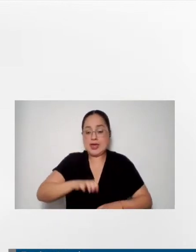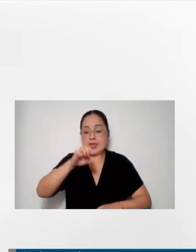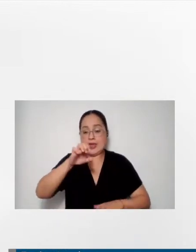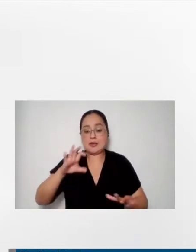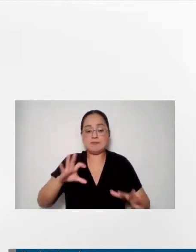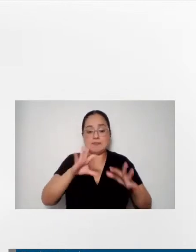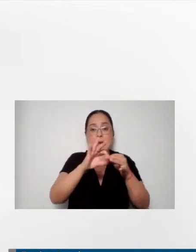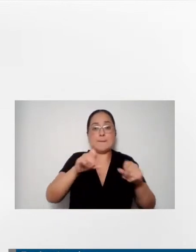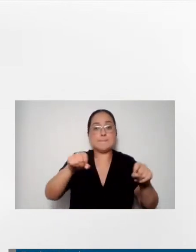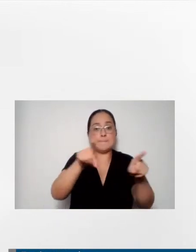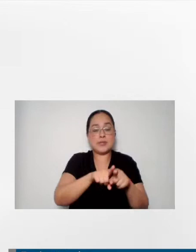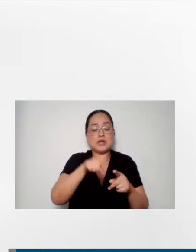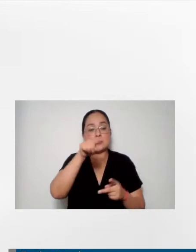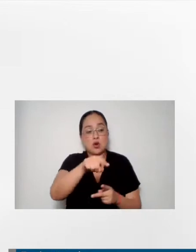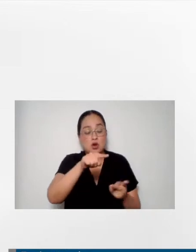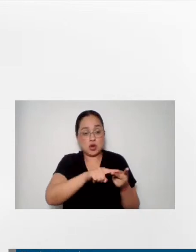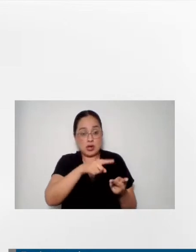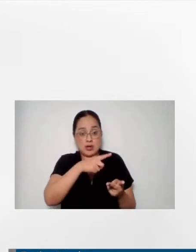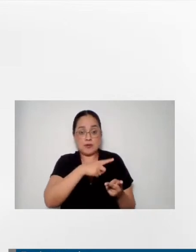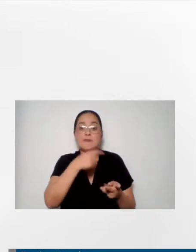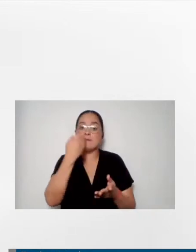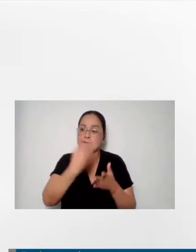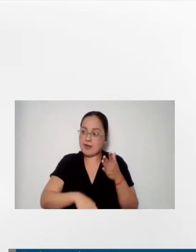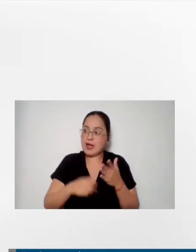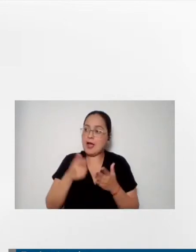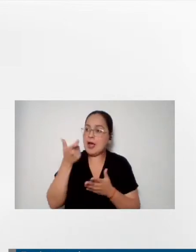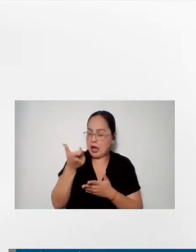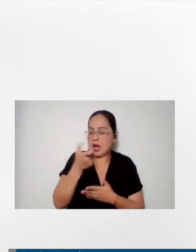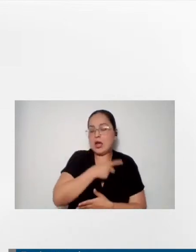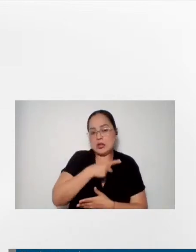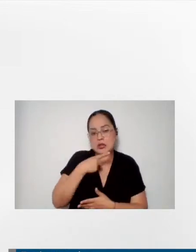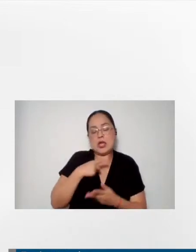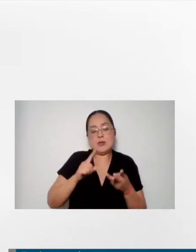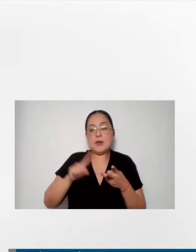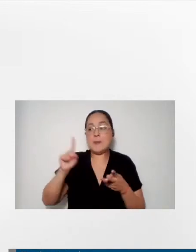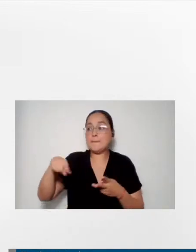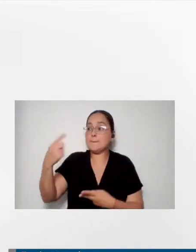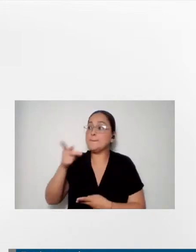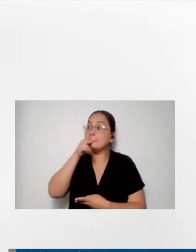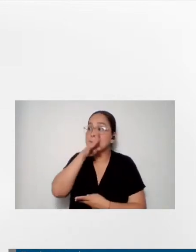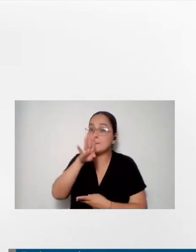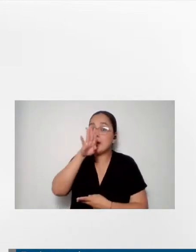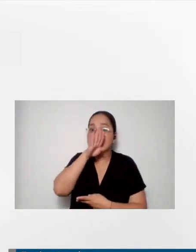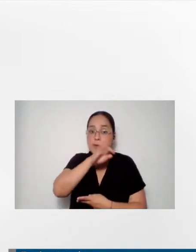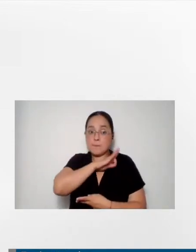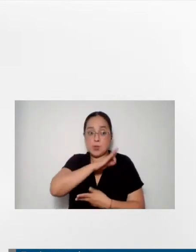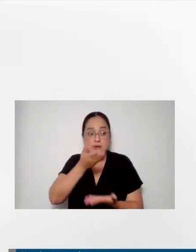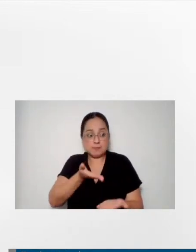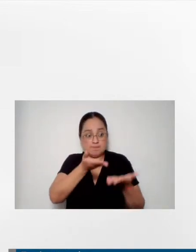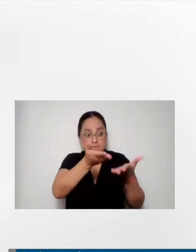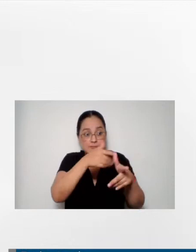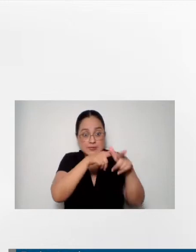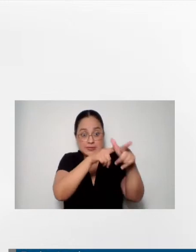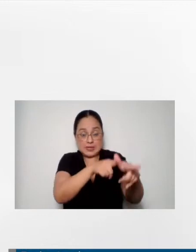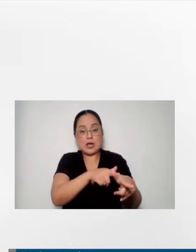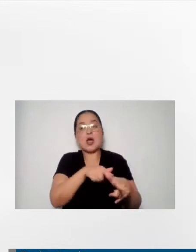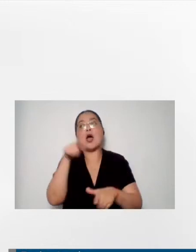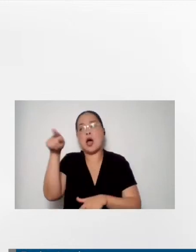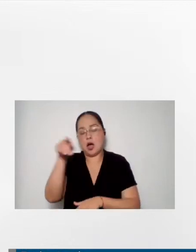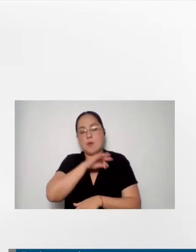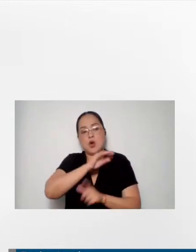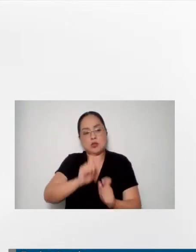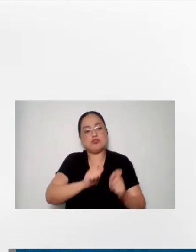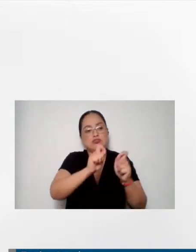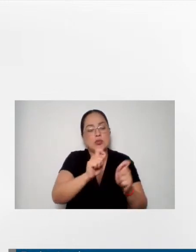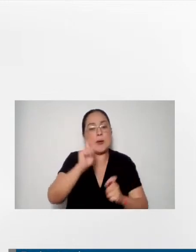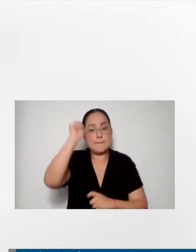tiene que tener la necesidad, y por otra parte, el progenitor o los progenitores, la posibilidad de darlos, ¿no? Y les decía que se mete